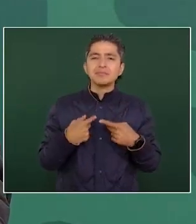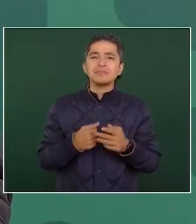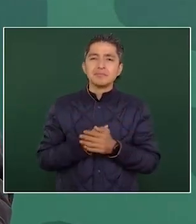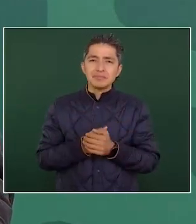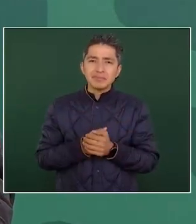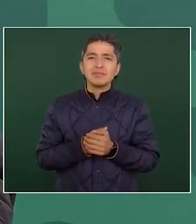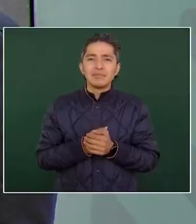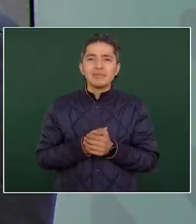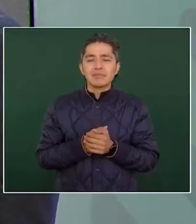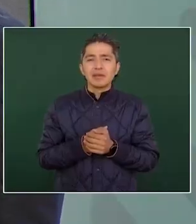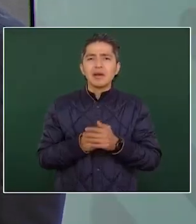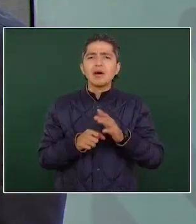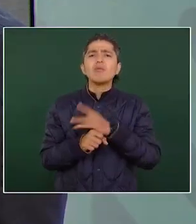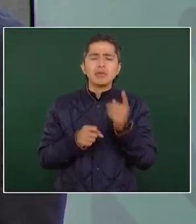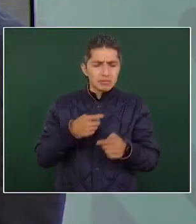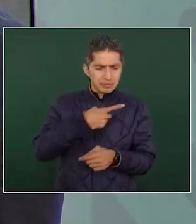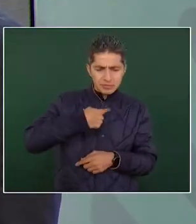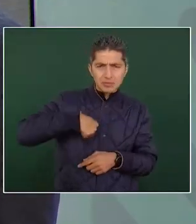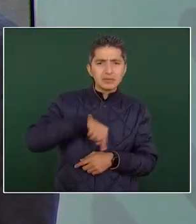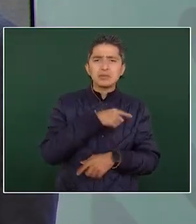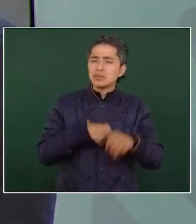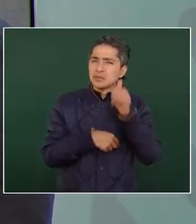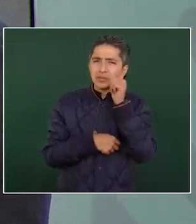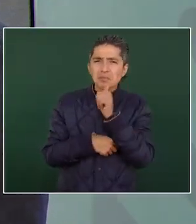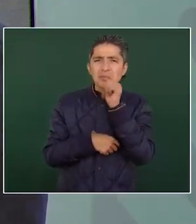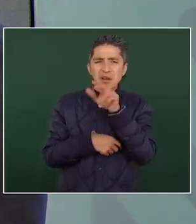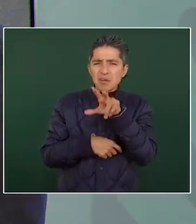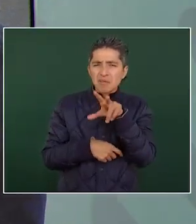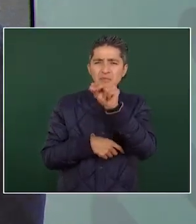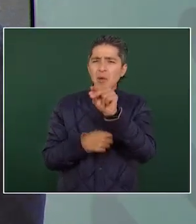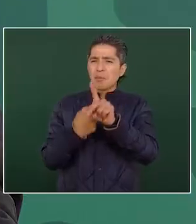nosotros apostamos siempre a la no violencia,